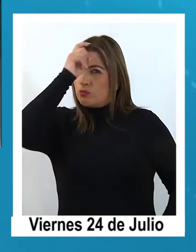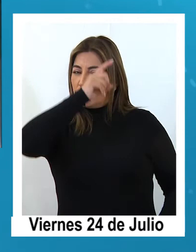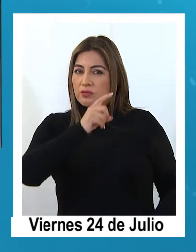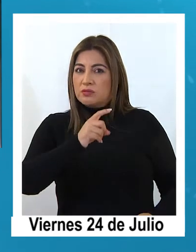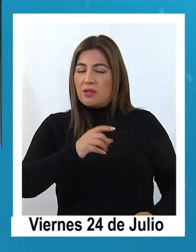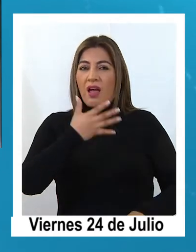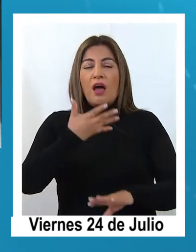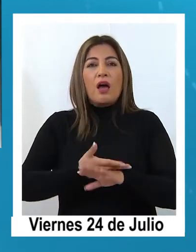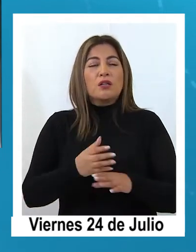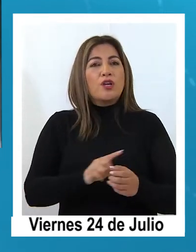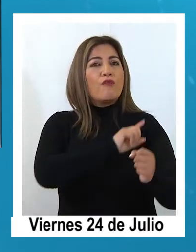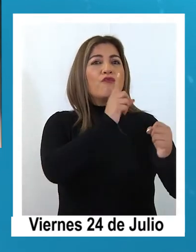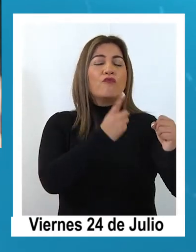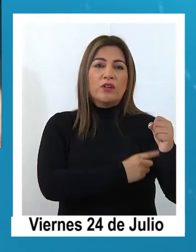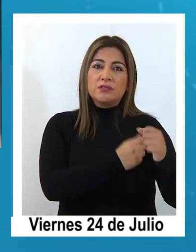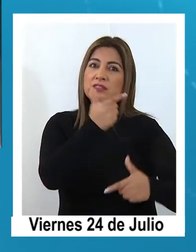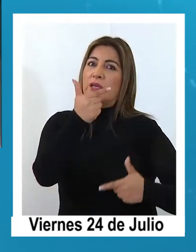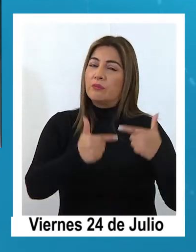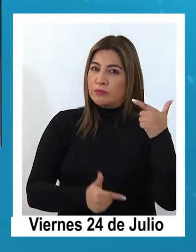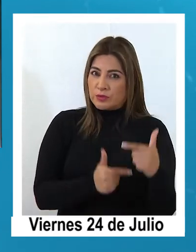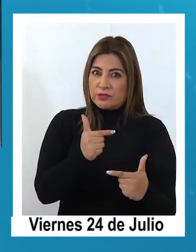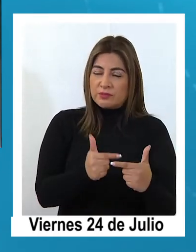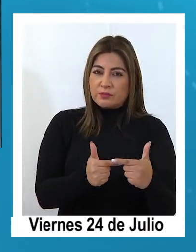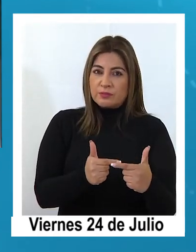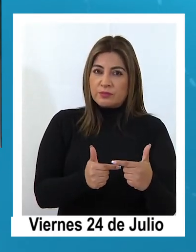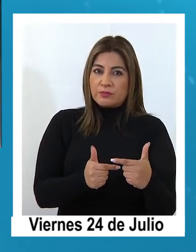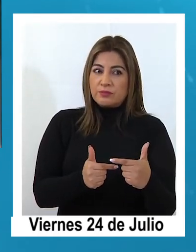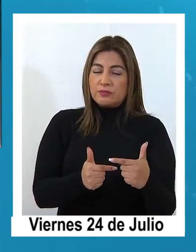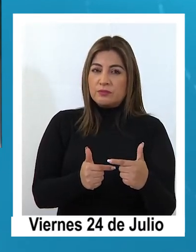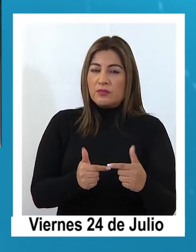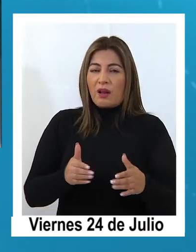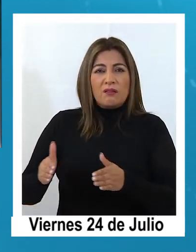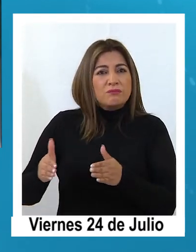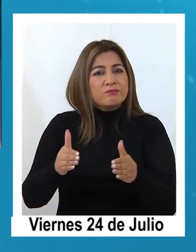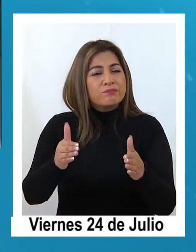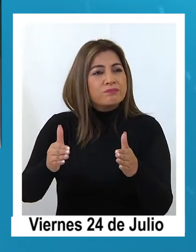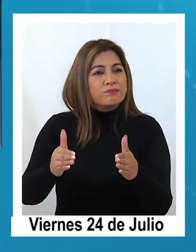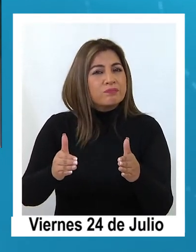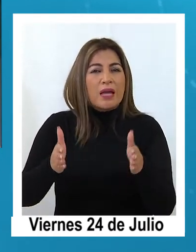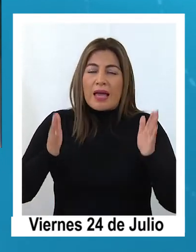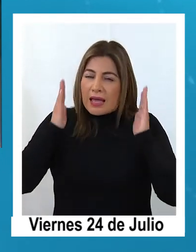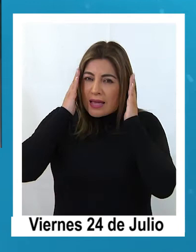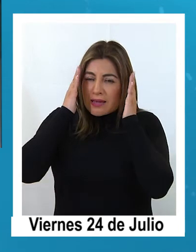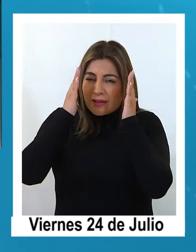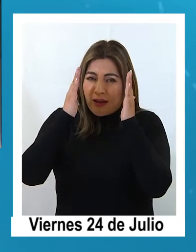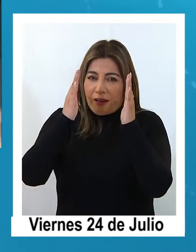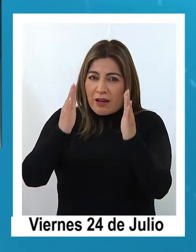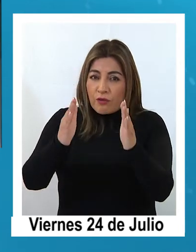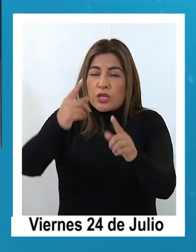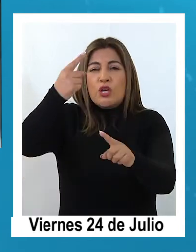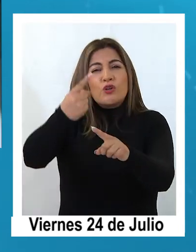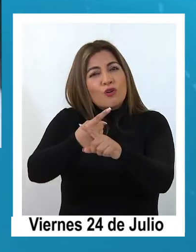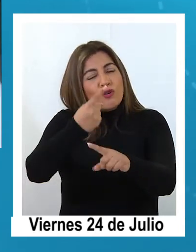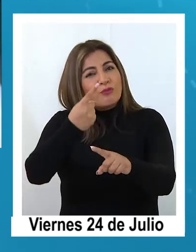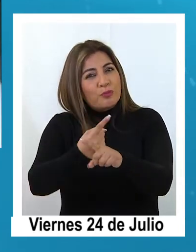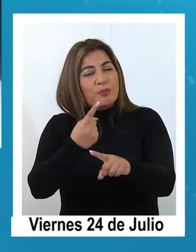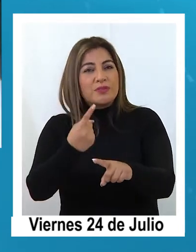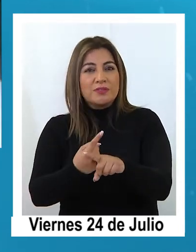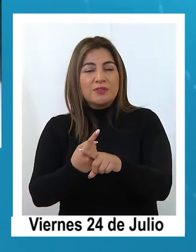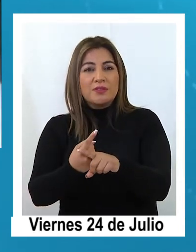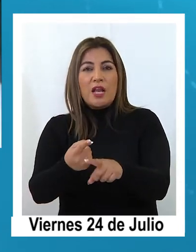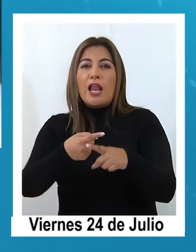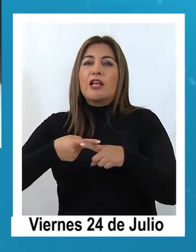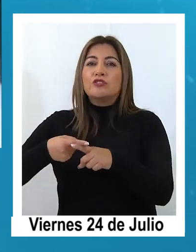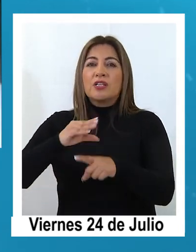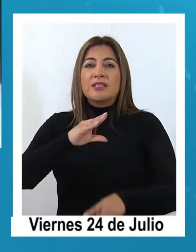Si son fuerzas políticas que conducen y que son capaces de canalizar y dialogar con lo que es la